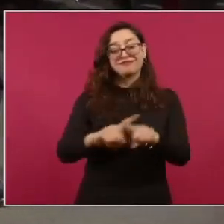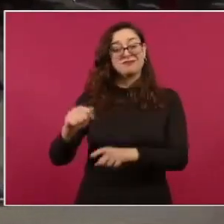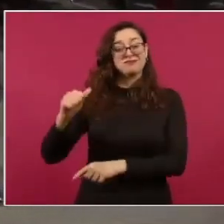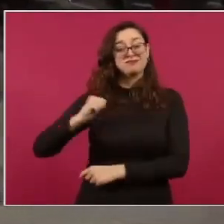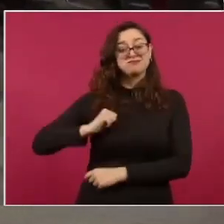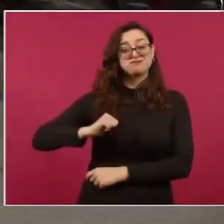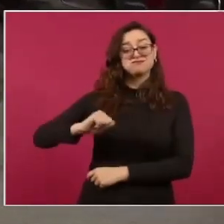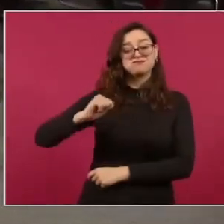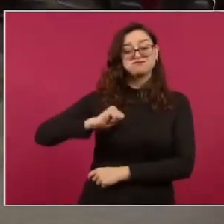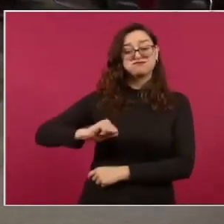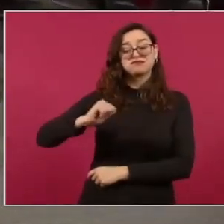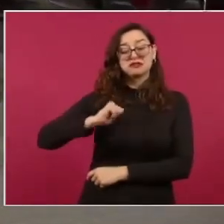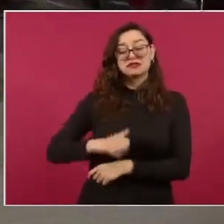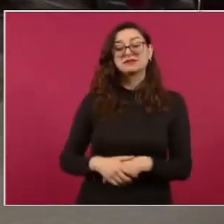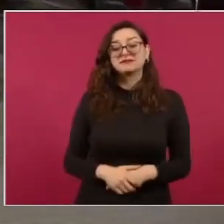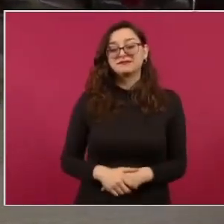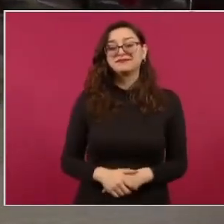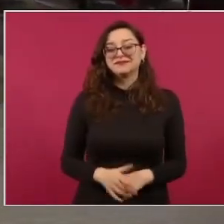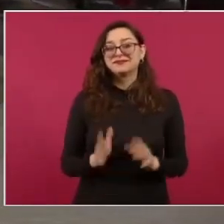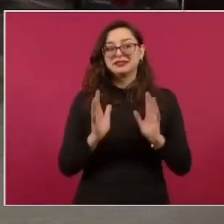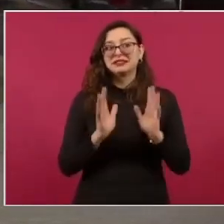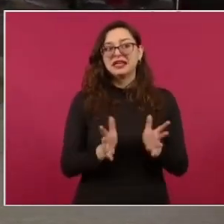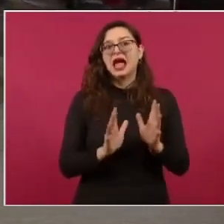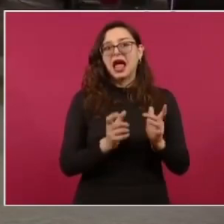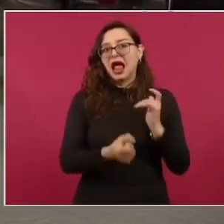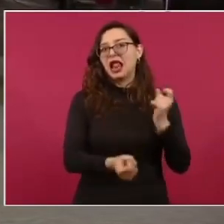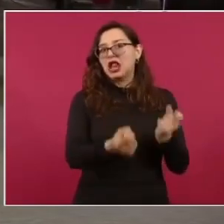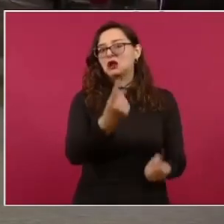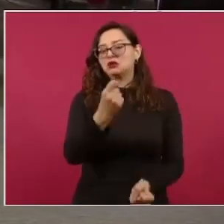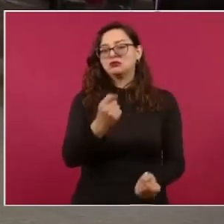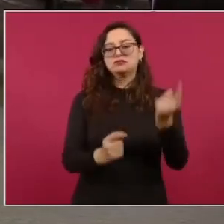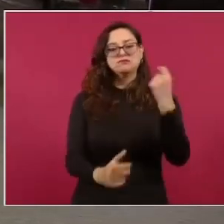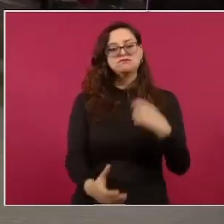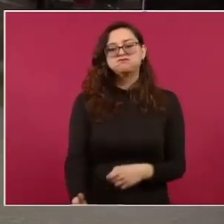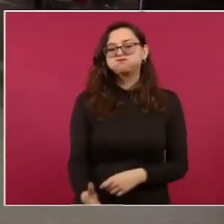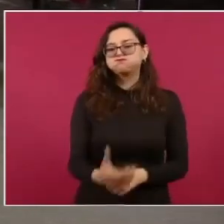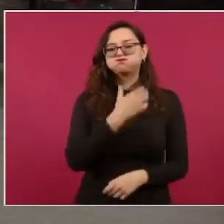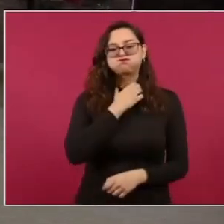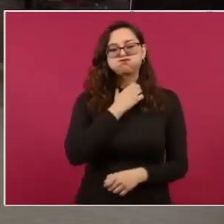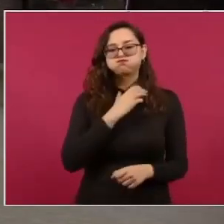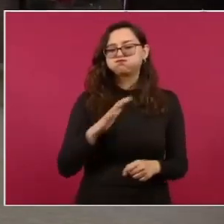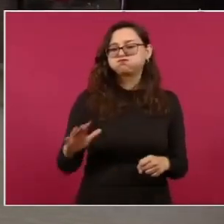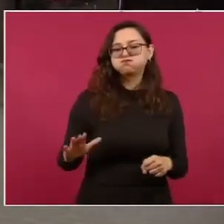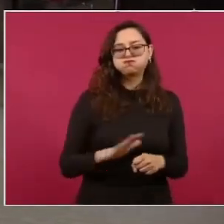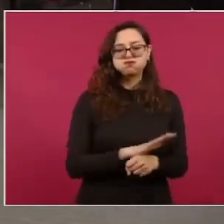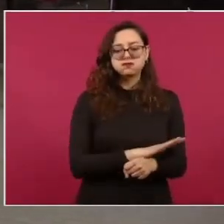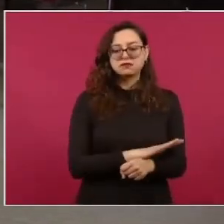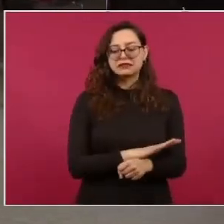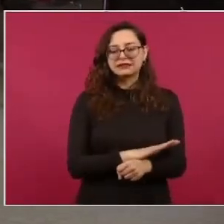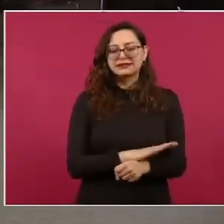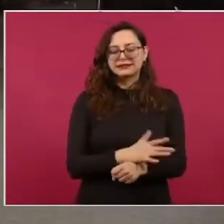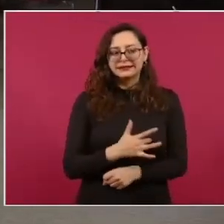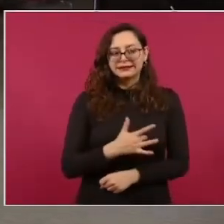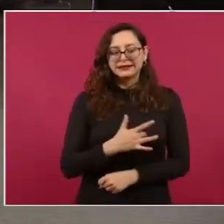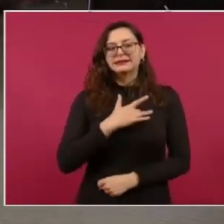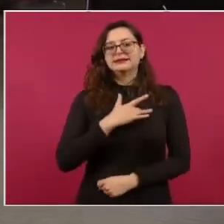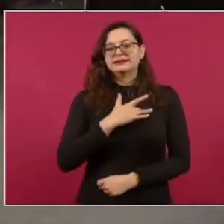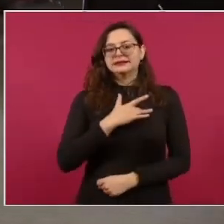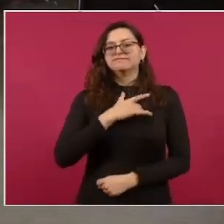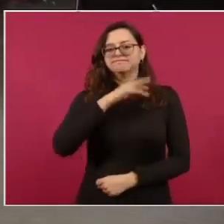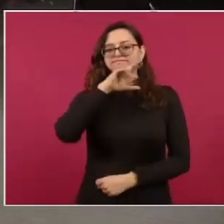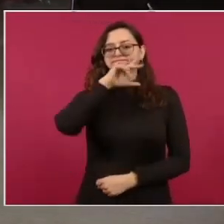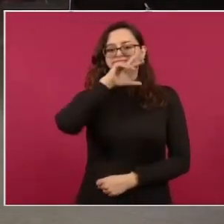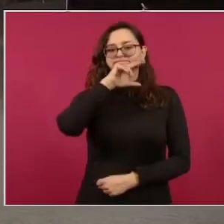está rebasada en algunos lugares. Sabemos de estas preocupaciones y estamos sentando